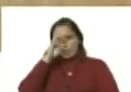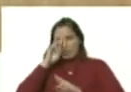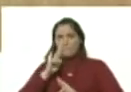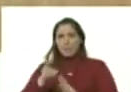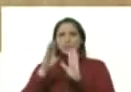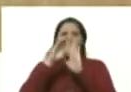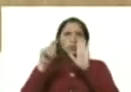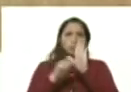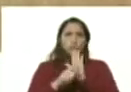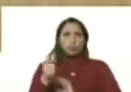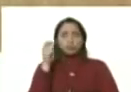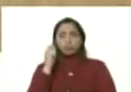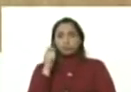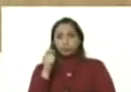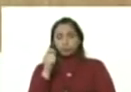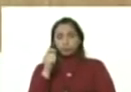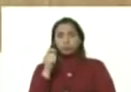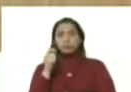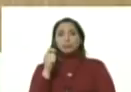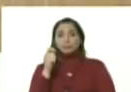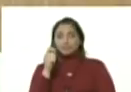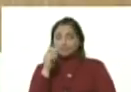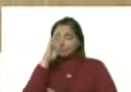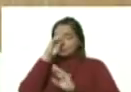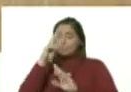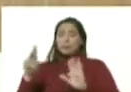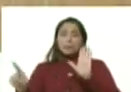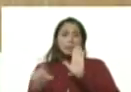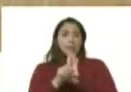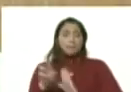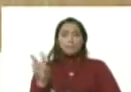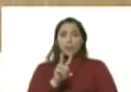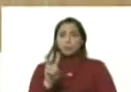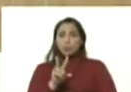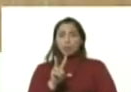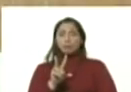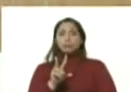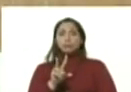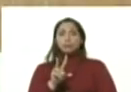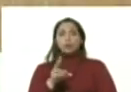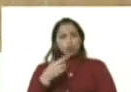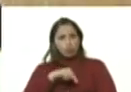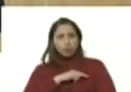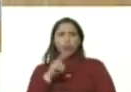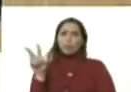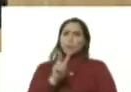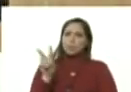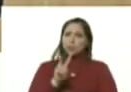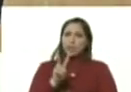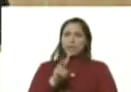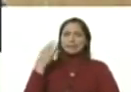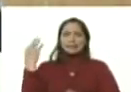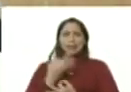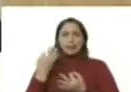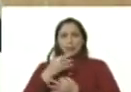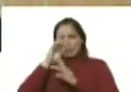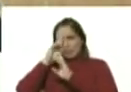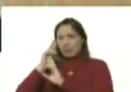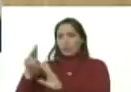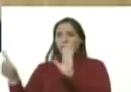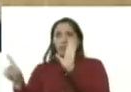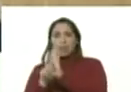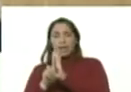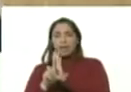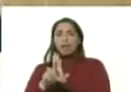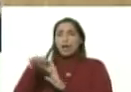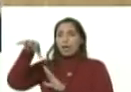constitución, respeten las leyes venezolanas, que Venezuela siempre respetará la ley de los estados donde está